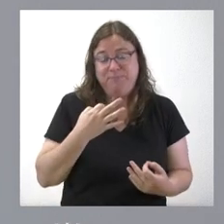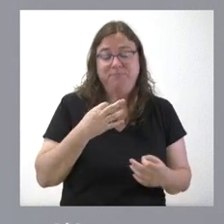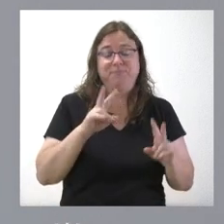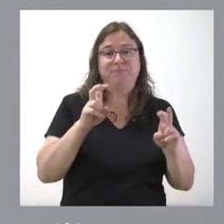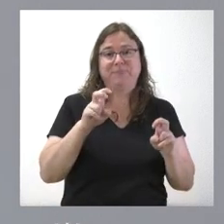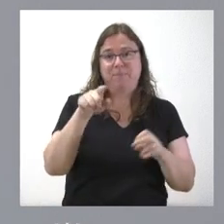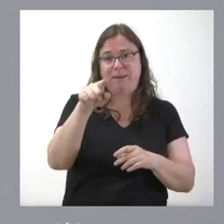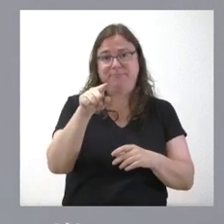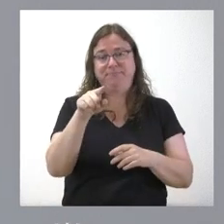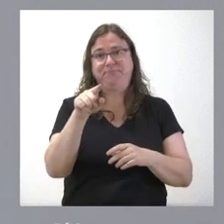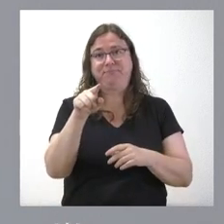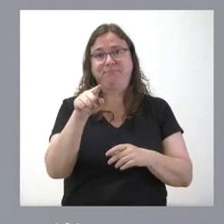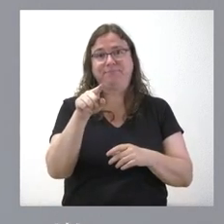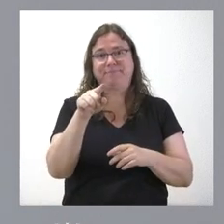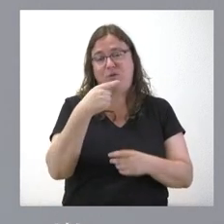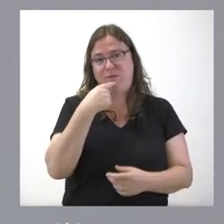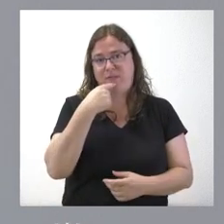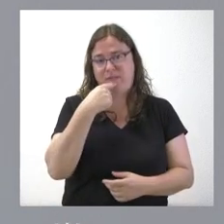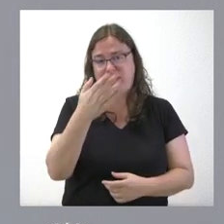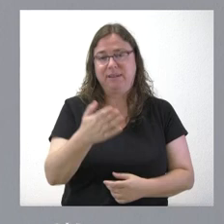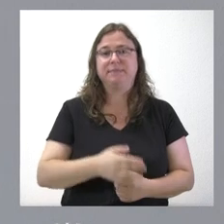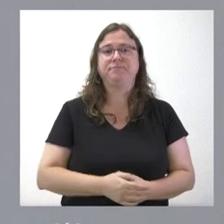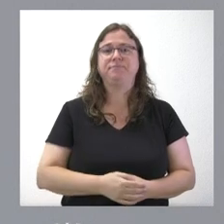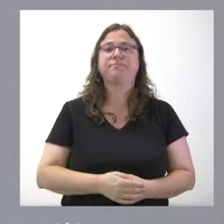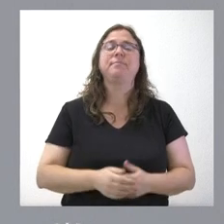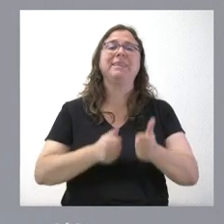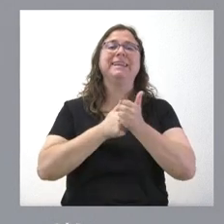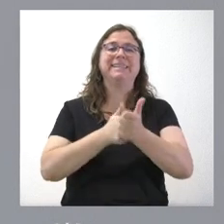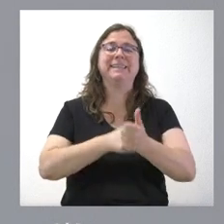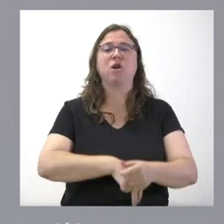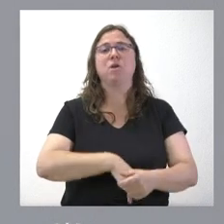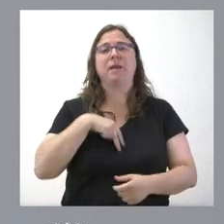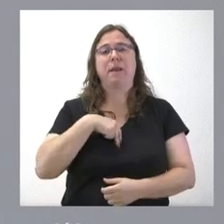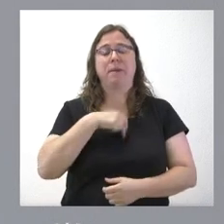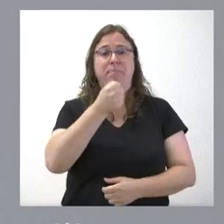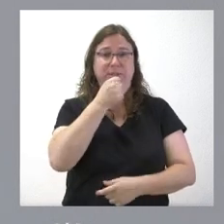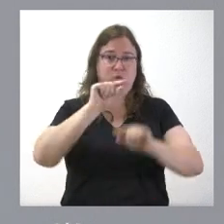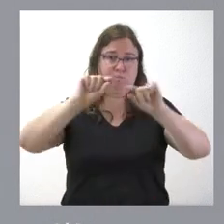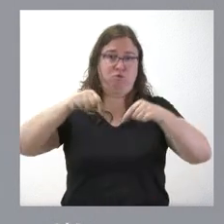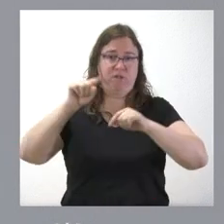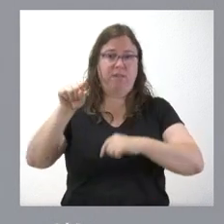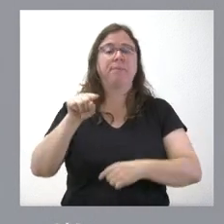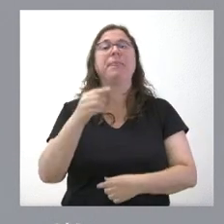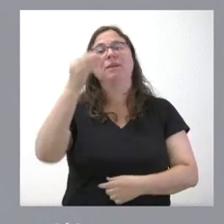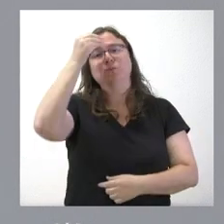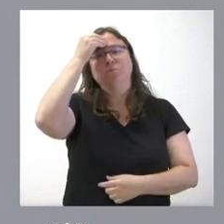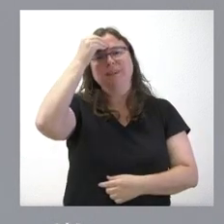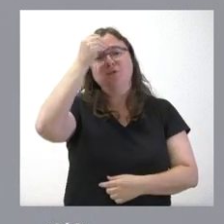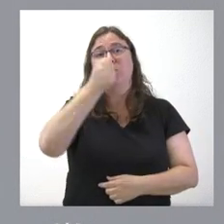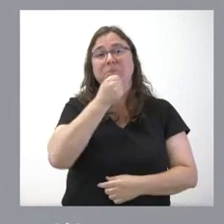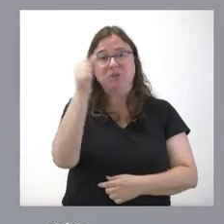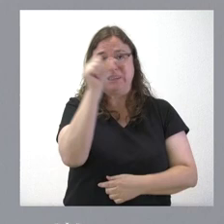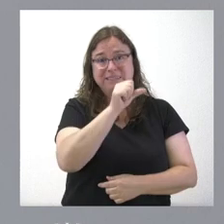que usted refiere de el secretario general del psoe una provincia Yo creo que el peso y lo que ha demostrado esta